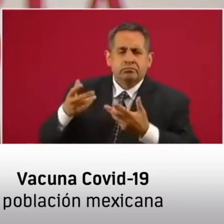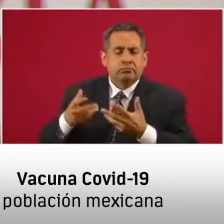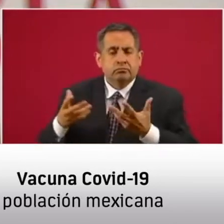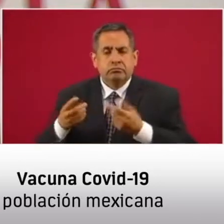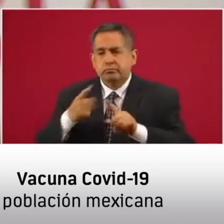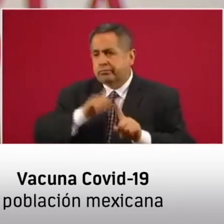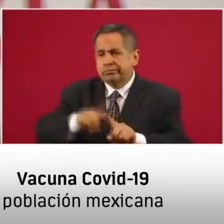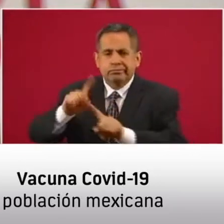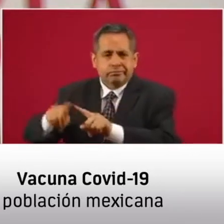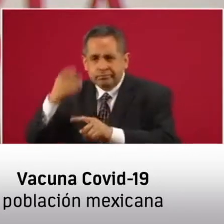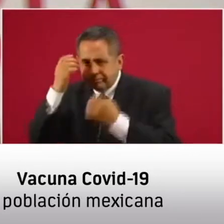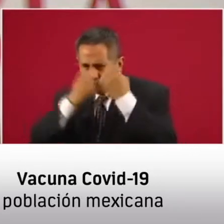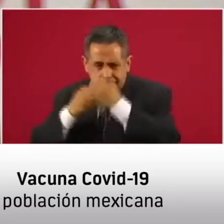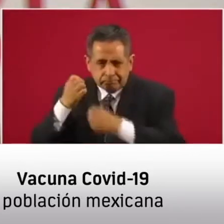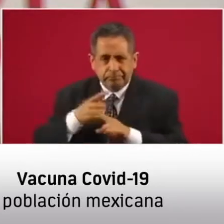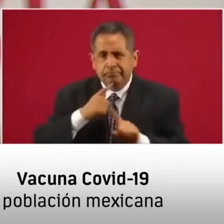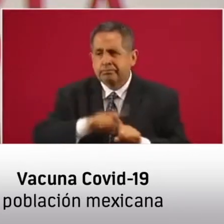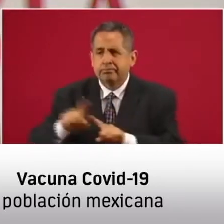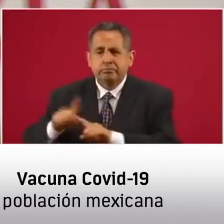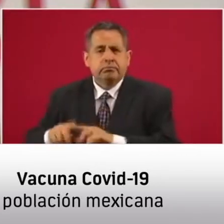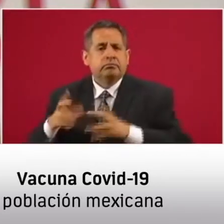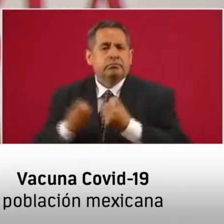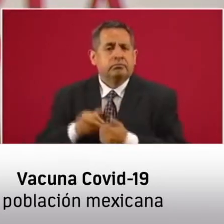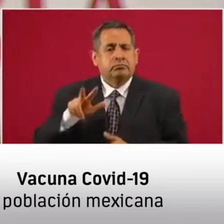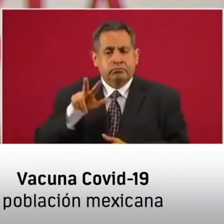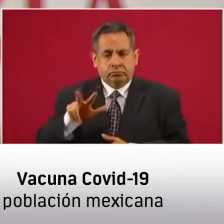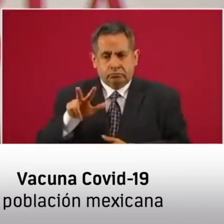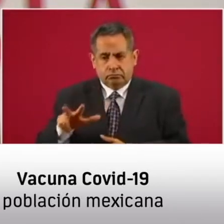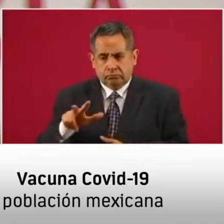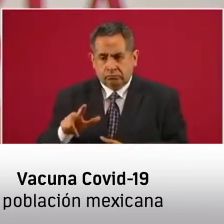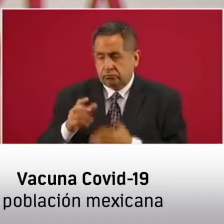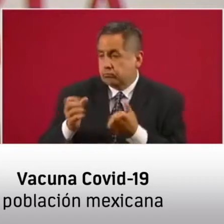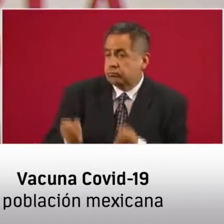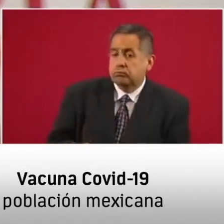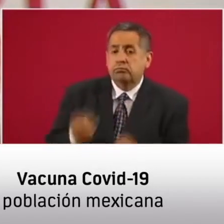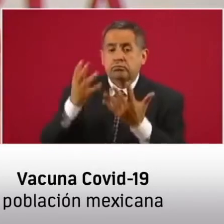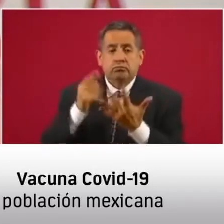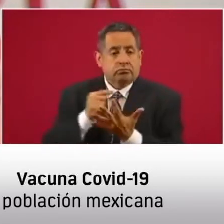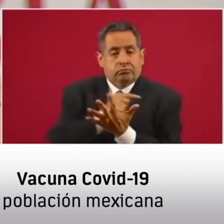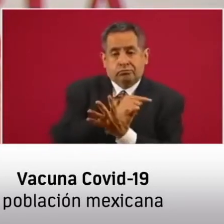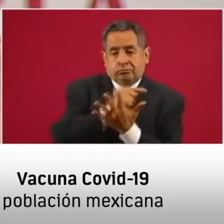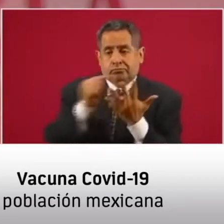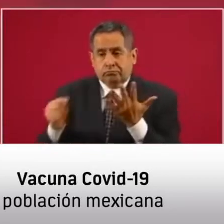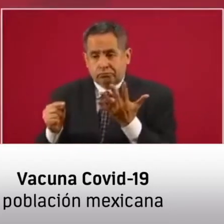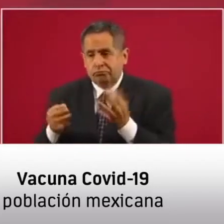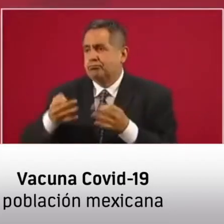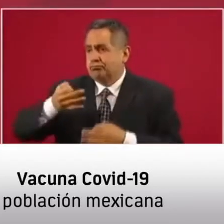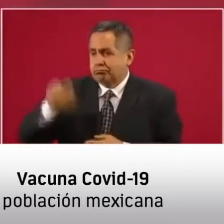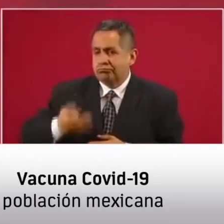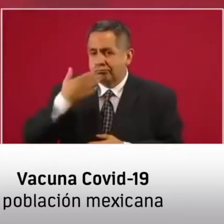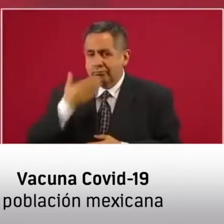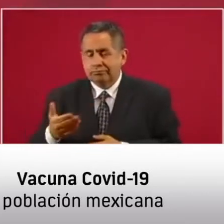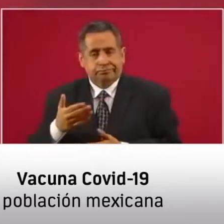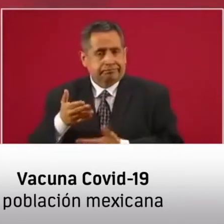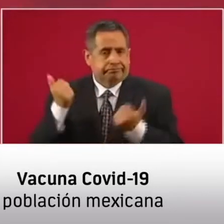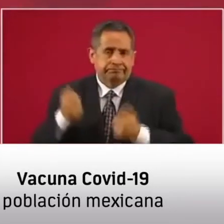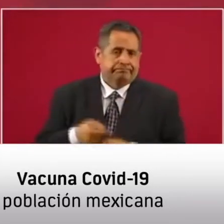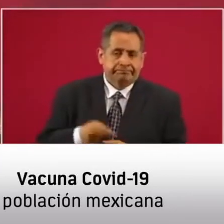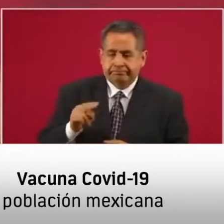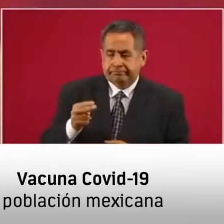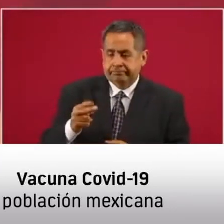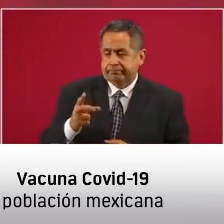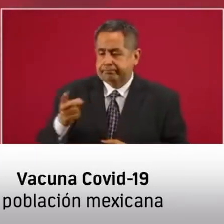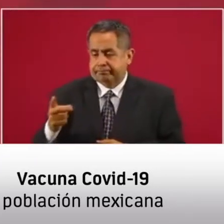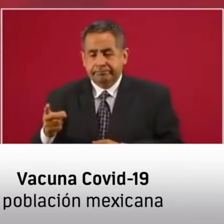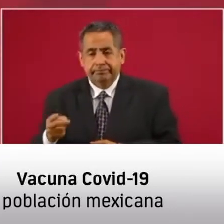18. ¿De cuáles de esas 18 se van a aplicar? Lo sabremos entre noviembre y diciembre. ¿Por qué? Porque